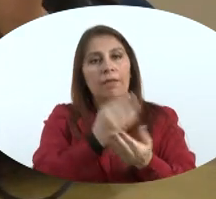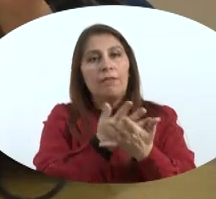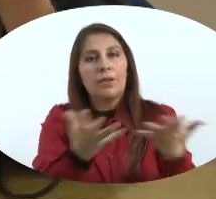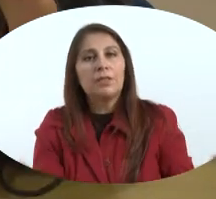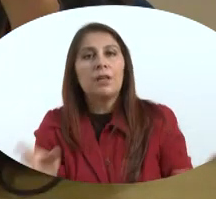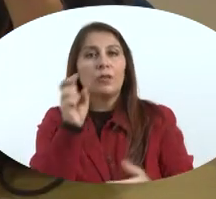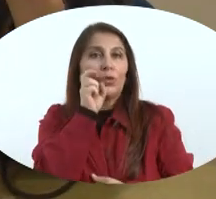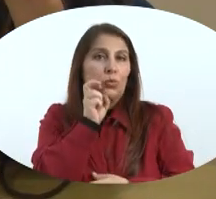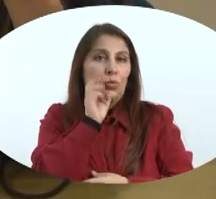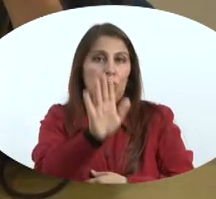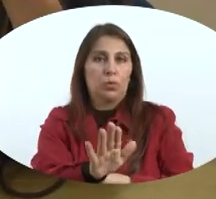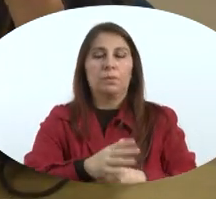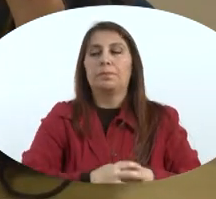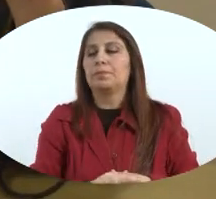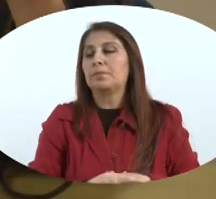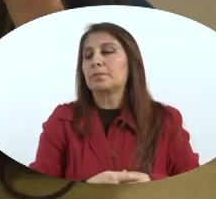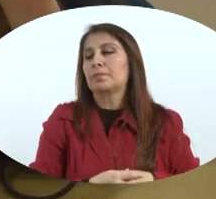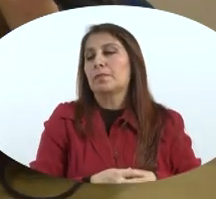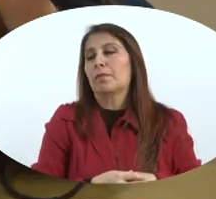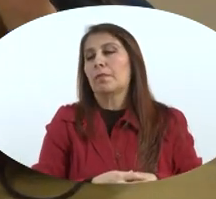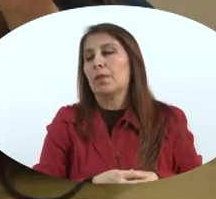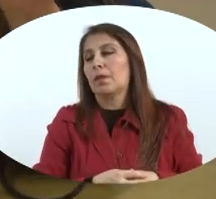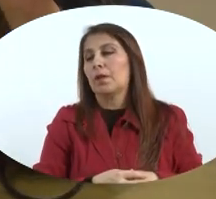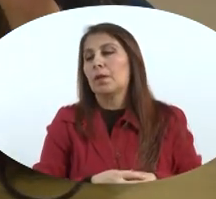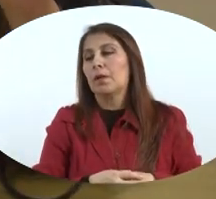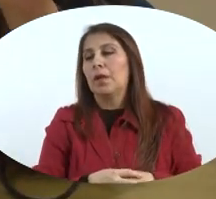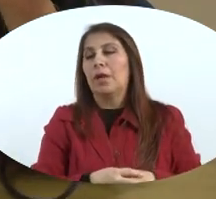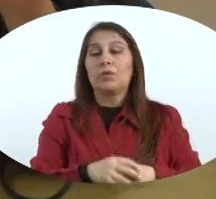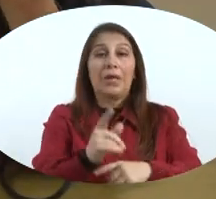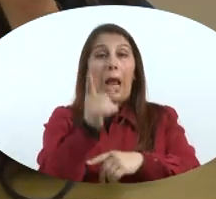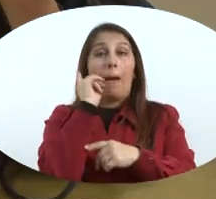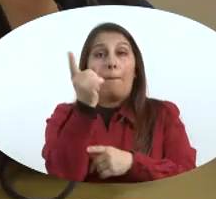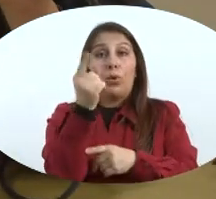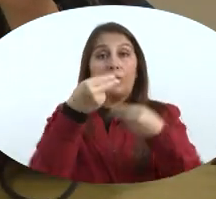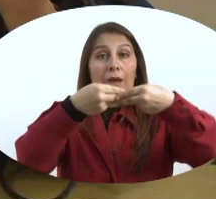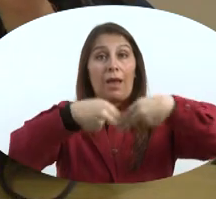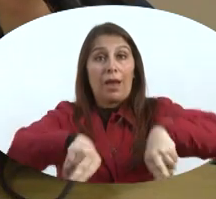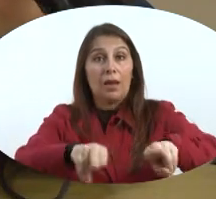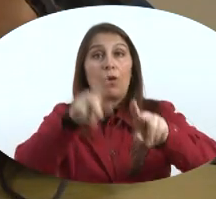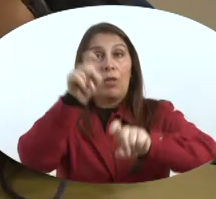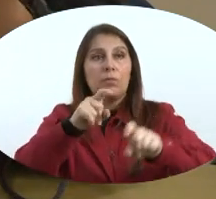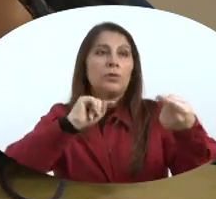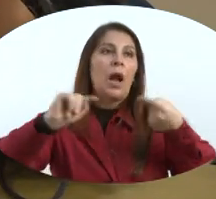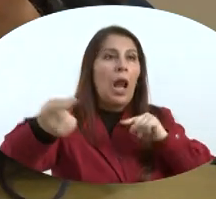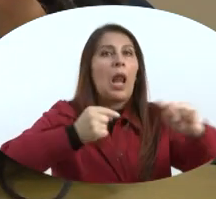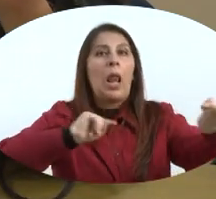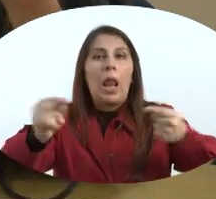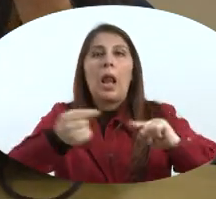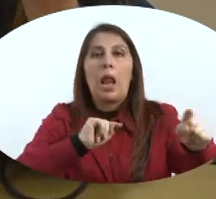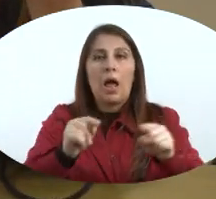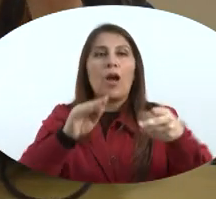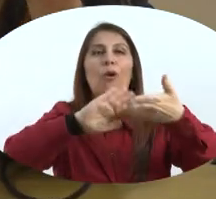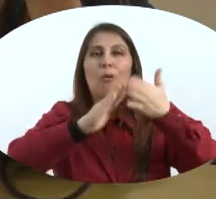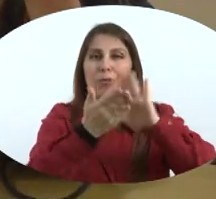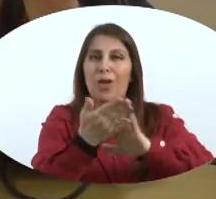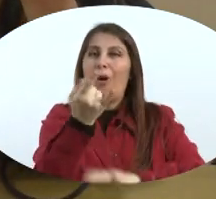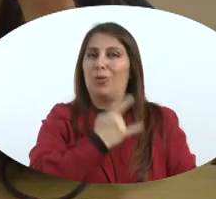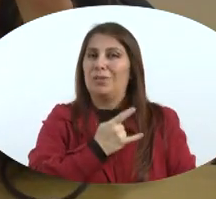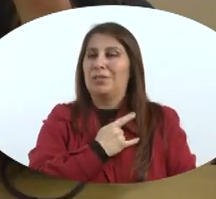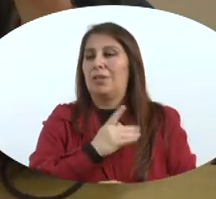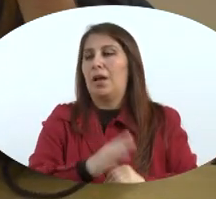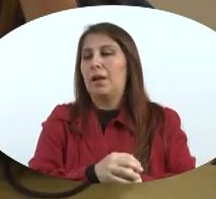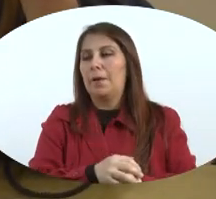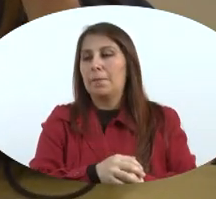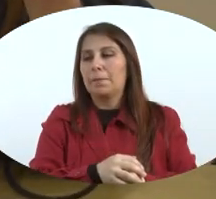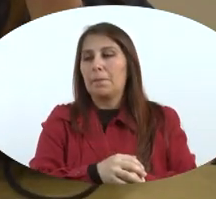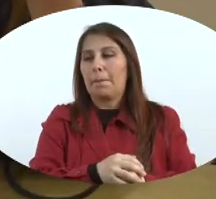esta política está porque la idea es que la política de género también sea discutida con toda la comunidad hay una mesa hay